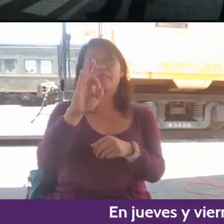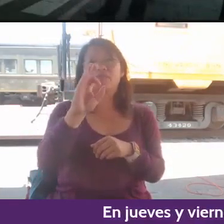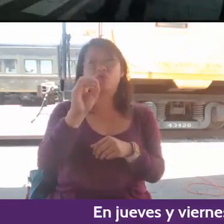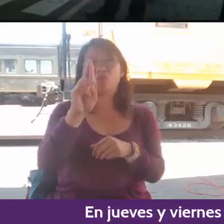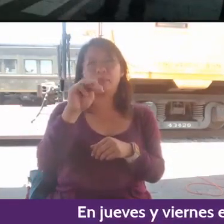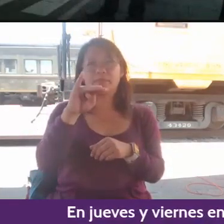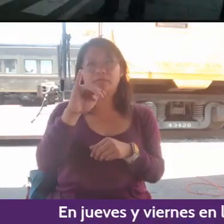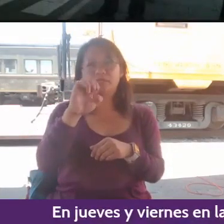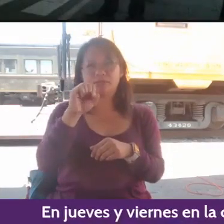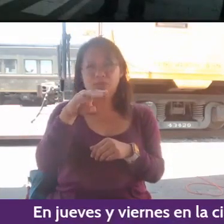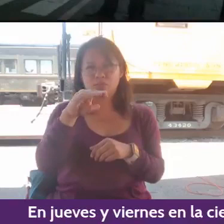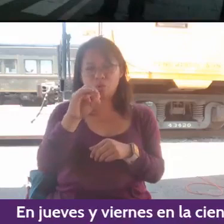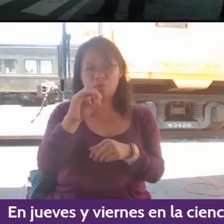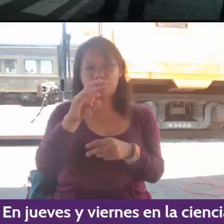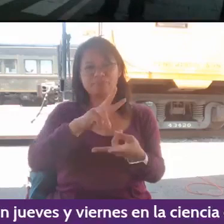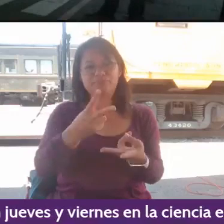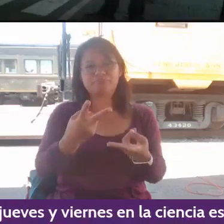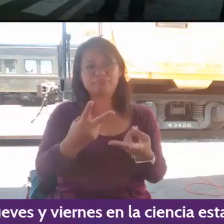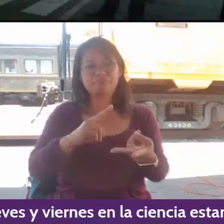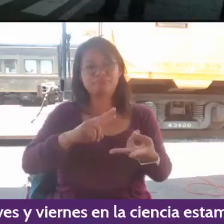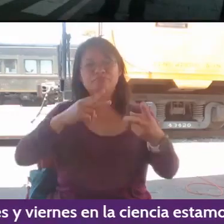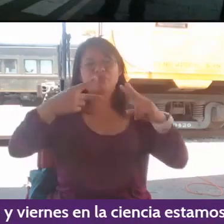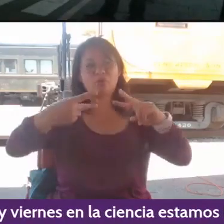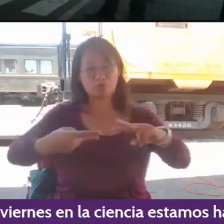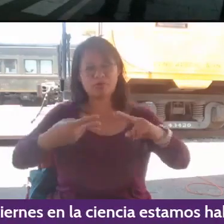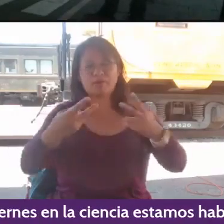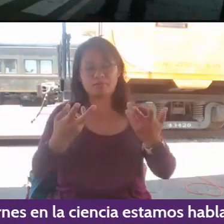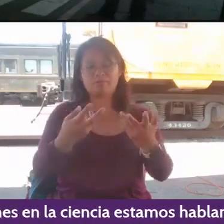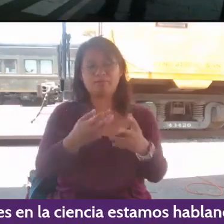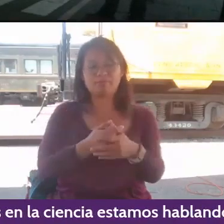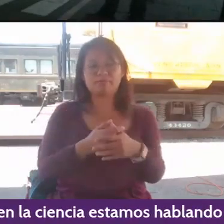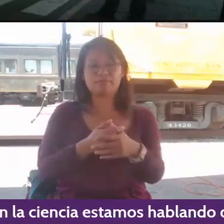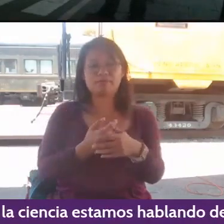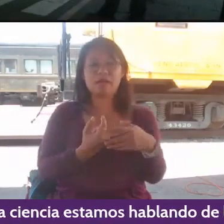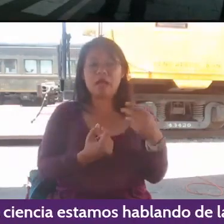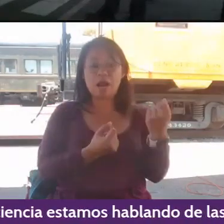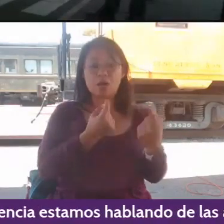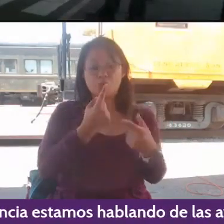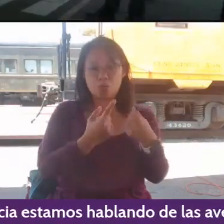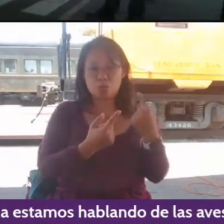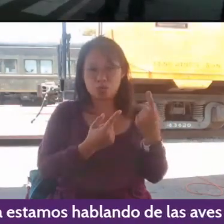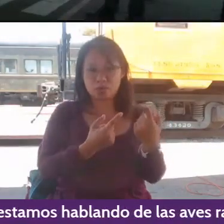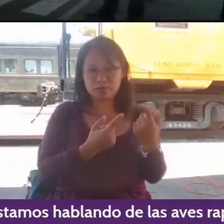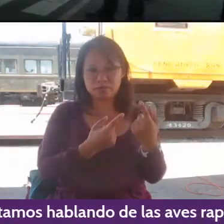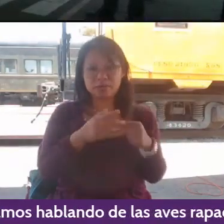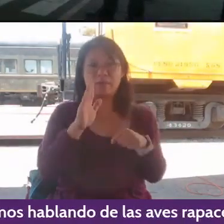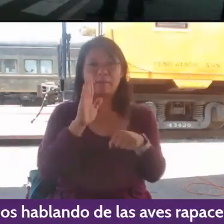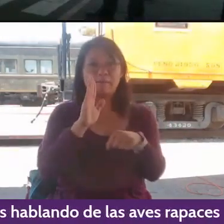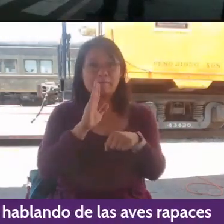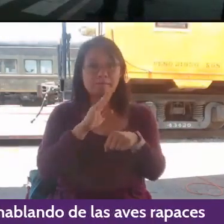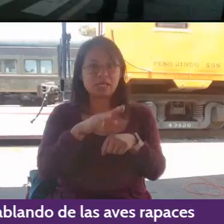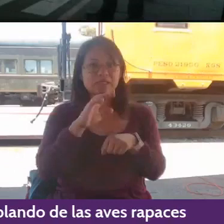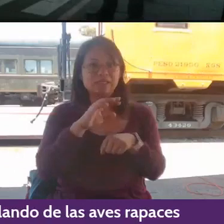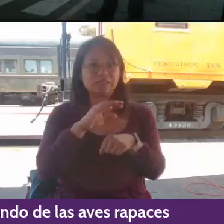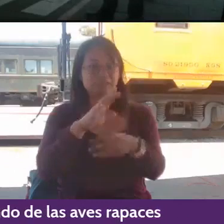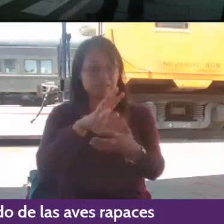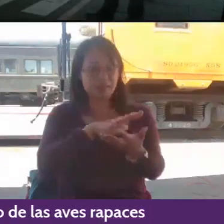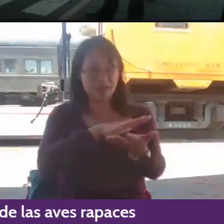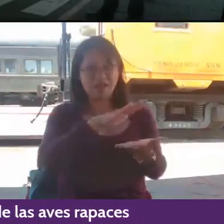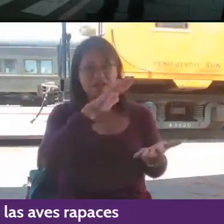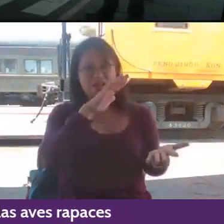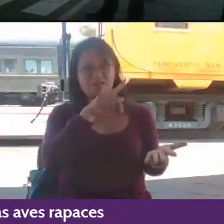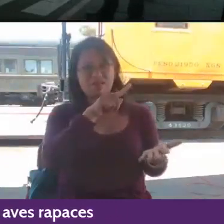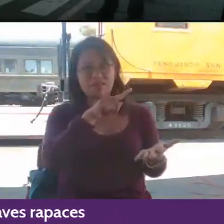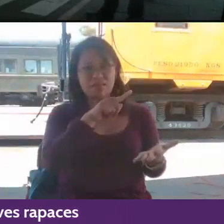hembra va a ser la grandota y el macho chiquito. Pueden ser en algunas especies hasta 30% más grande la hembra que el macho, o sea, es una buena